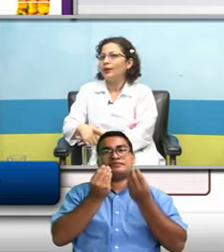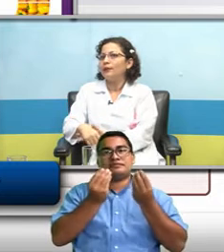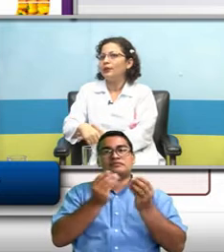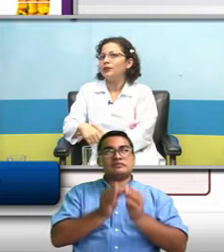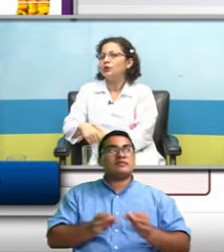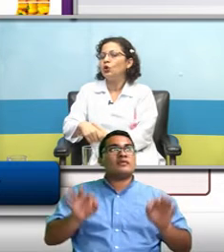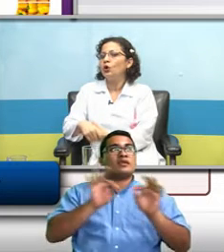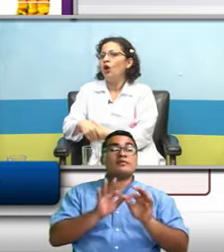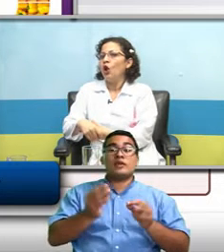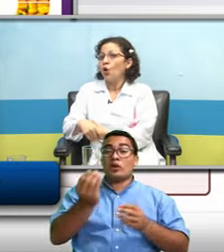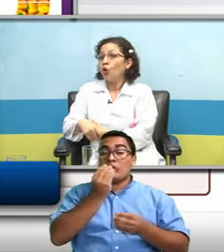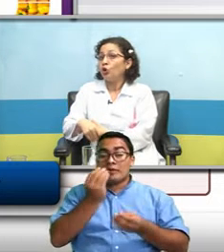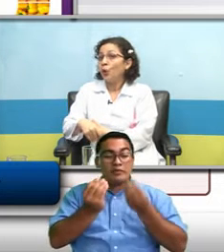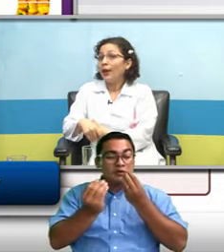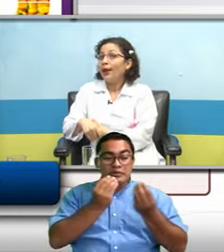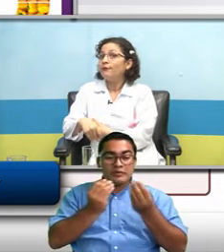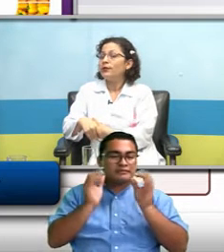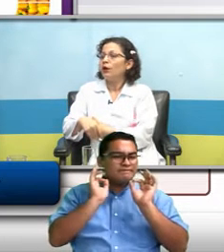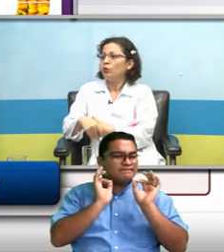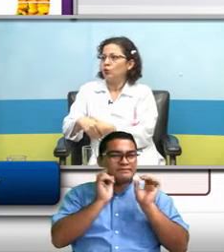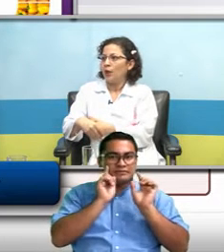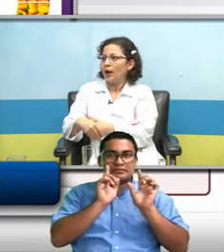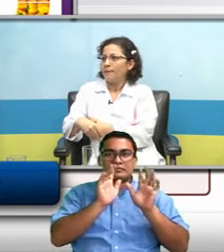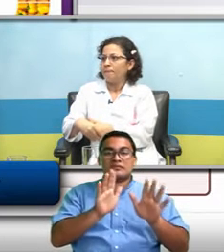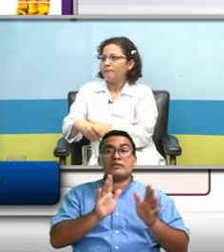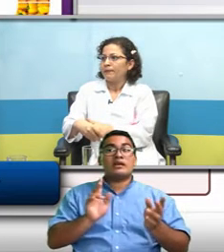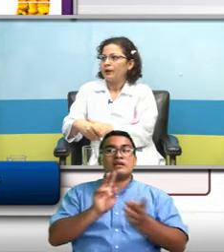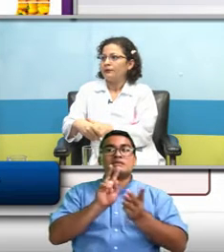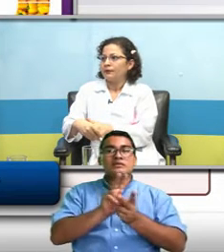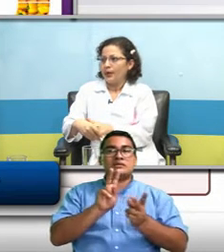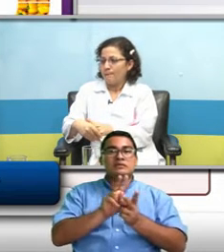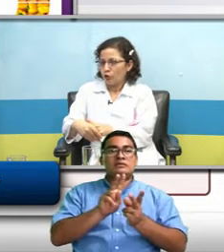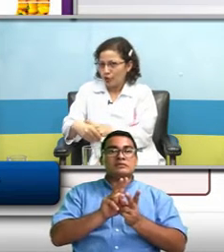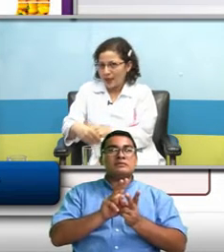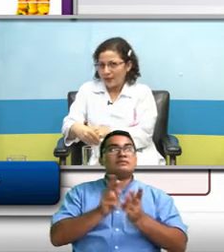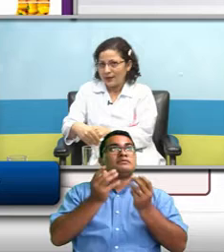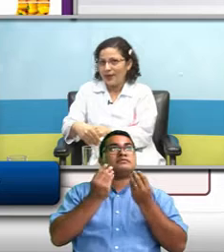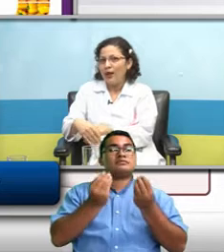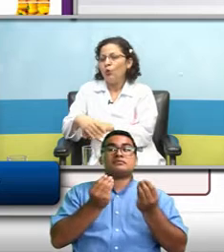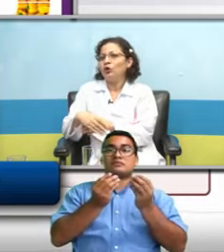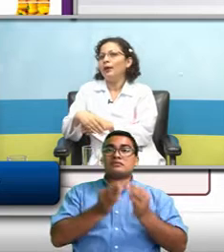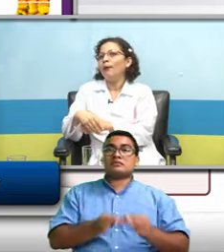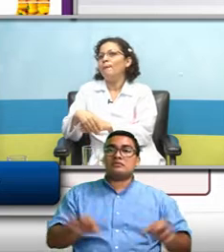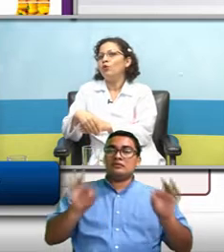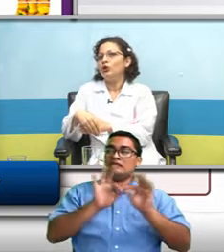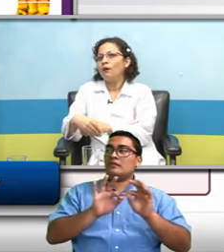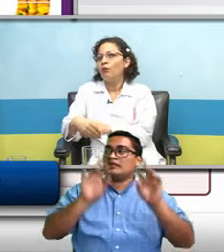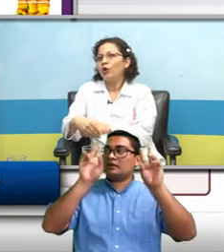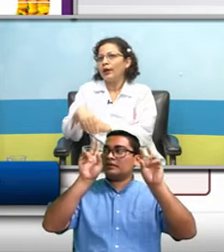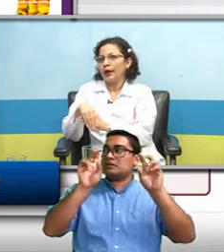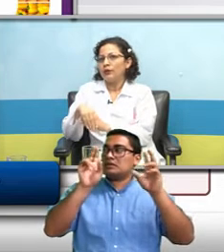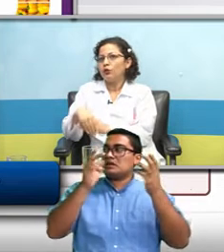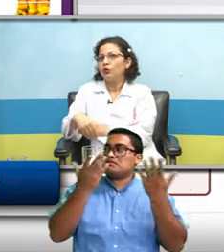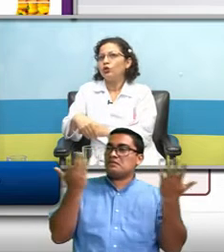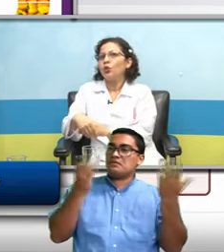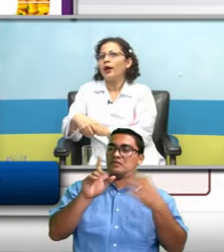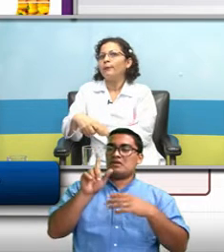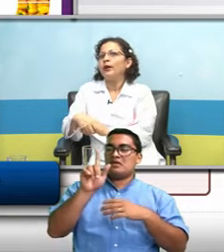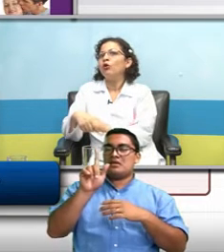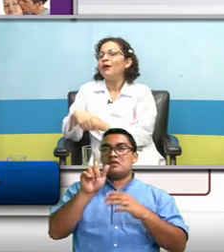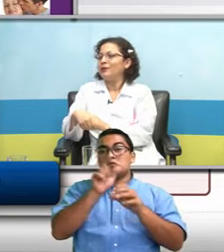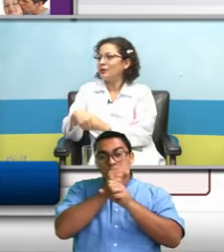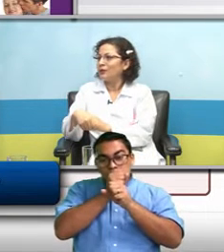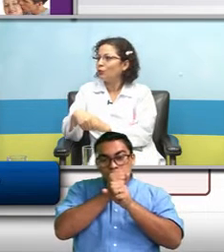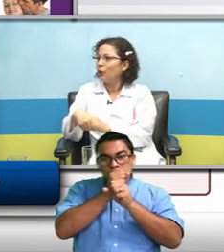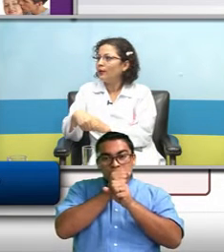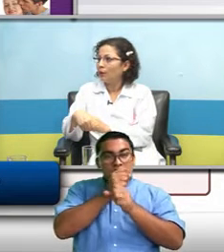importante la alimentación. Lo otro es en la vida conyugal. Importante. Es un tema muy tabú que casi no se toca, pero